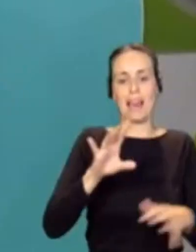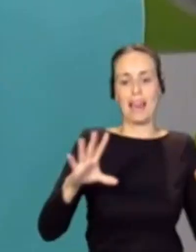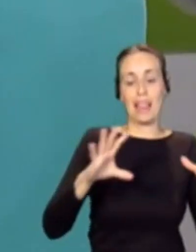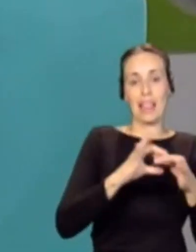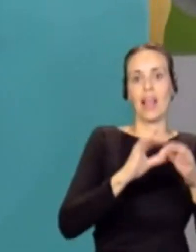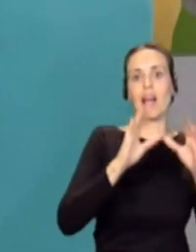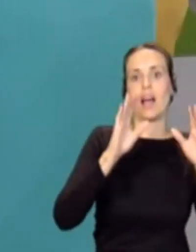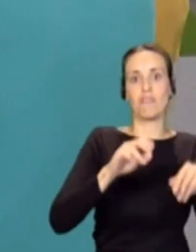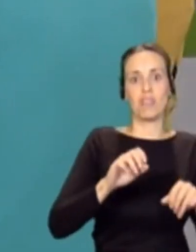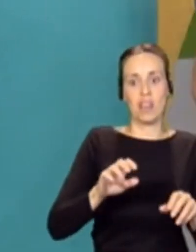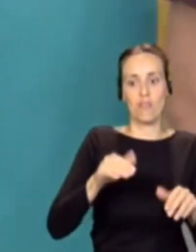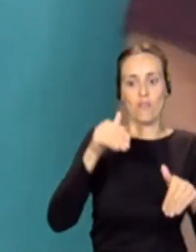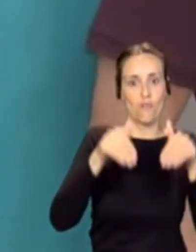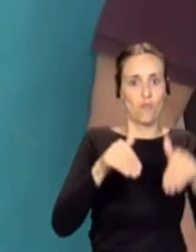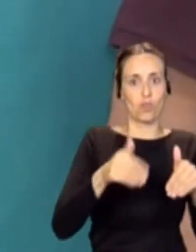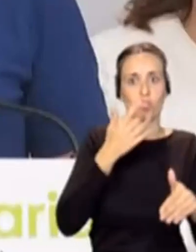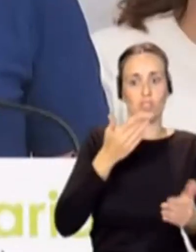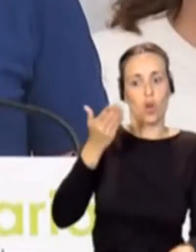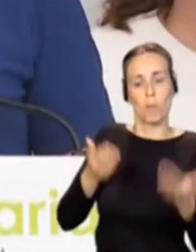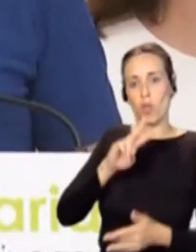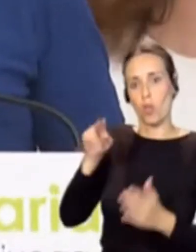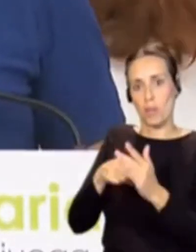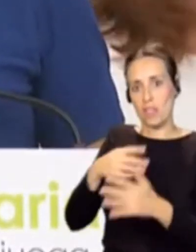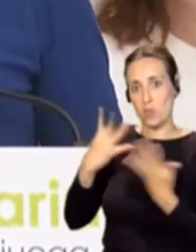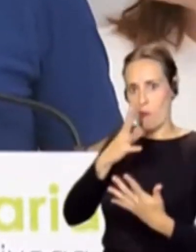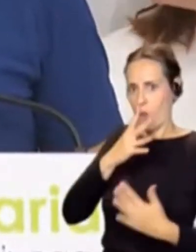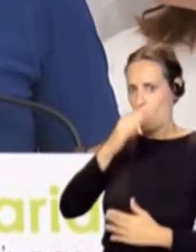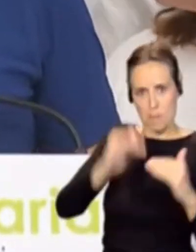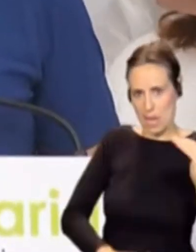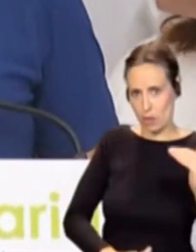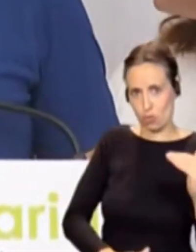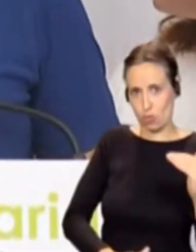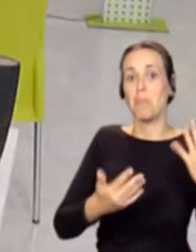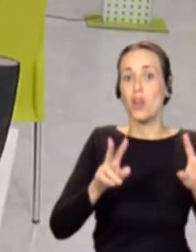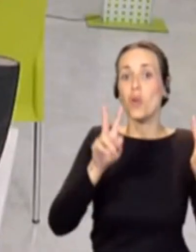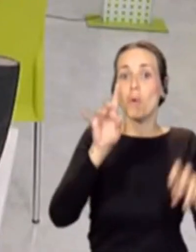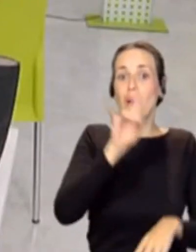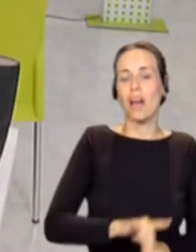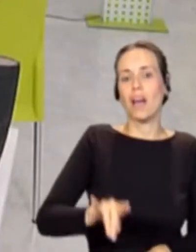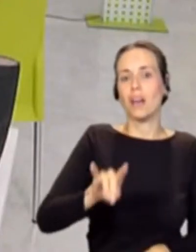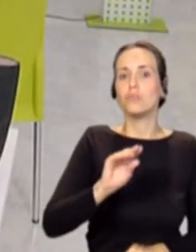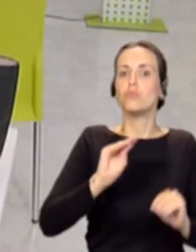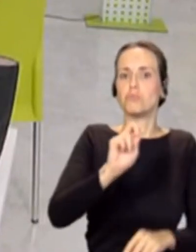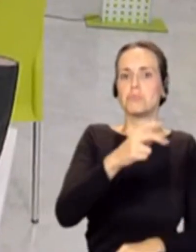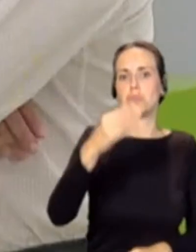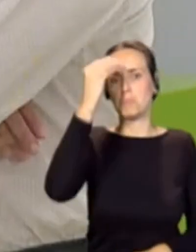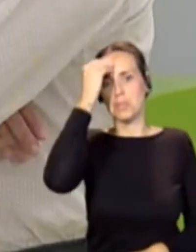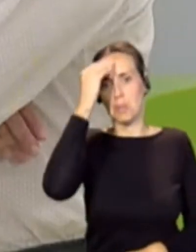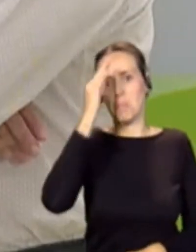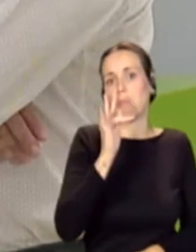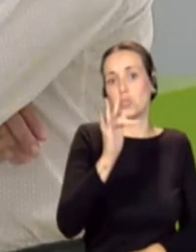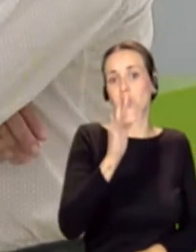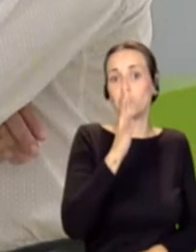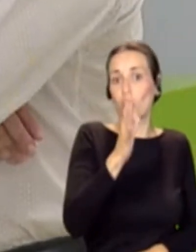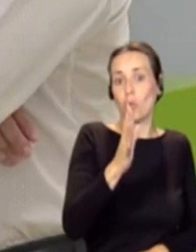menos votos que los que obtuvo en 2019 en las elecciones europeas. Eso sí, Nueva Canarias valora los resultados como positivos porque